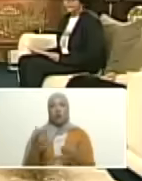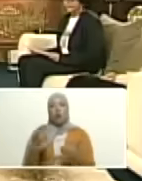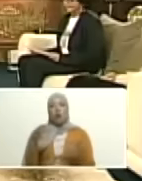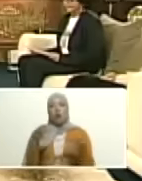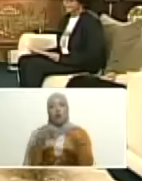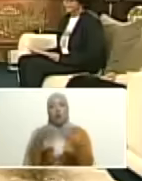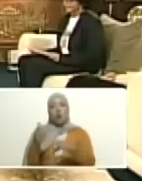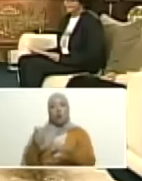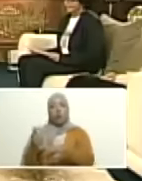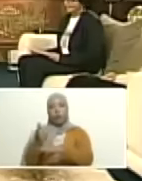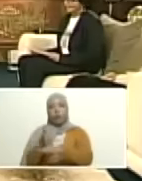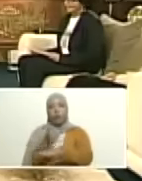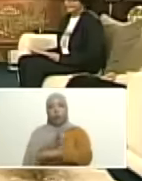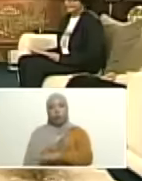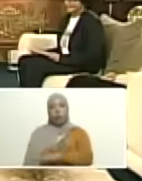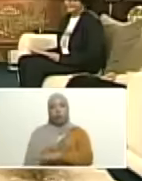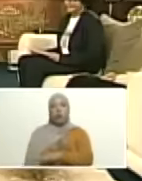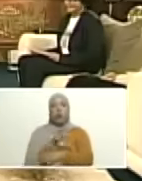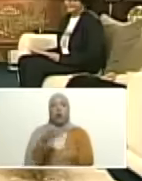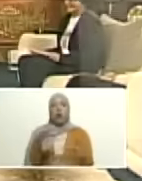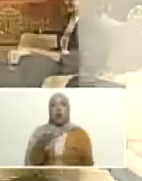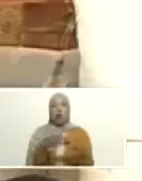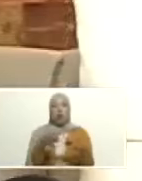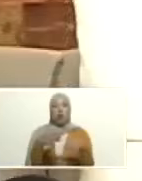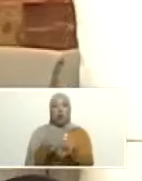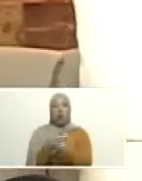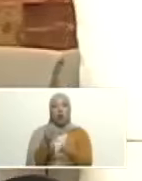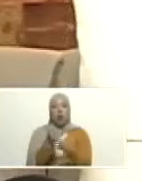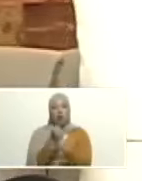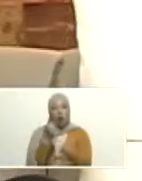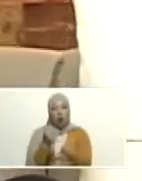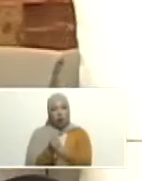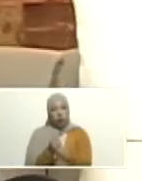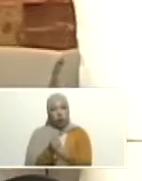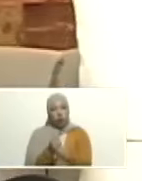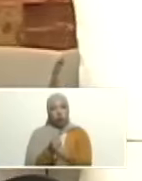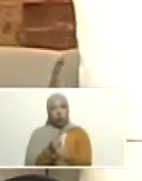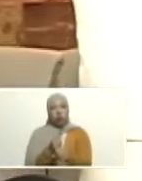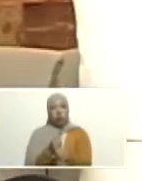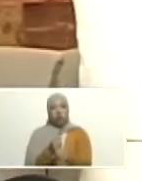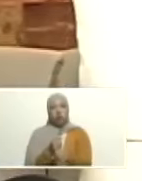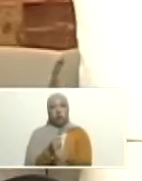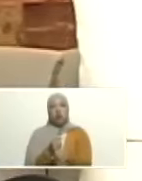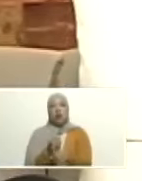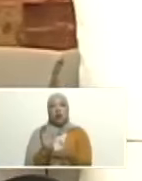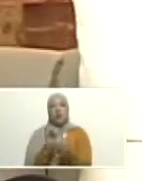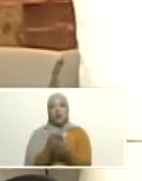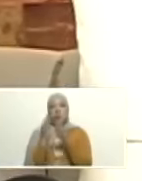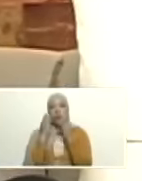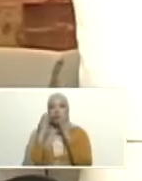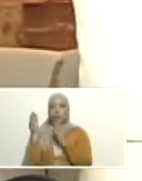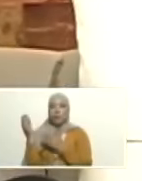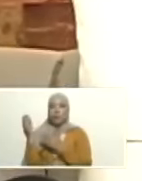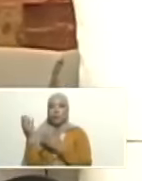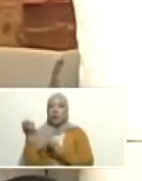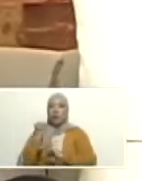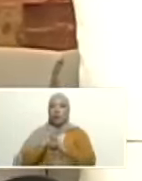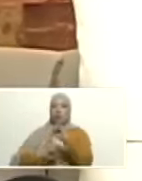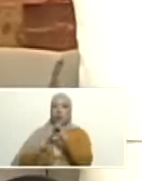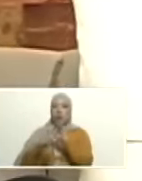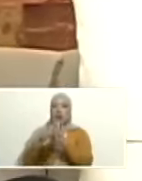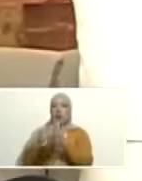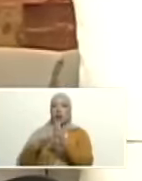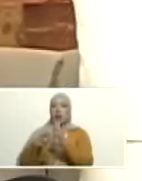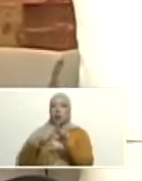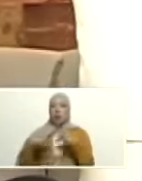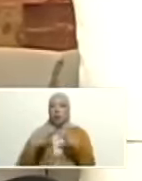delegación presente, a la compañera defensora de derechos